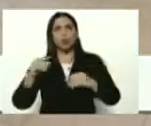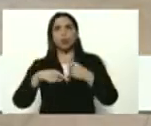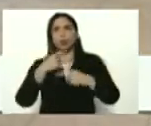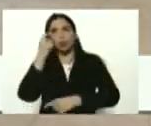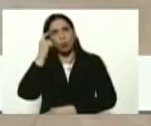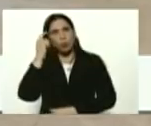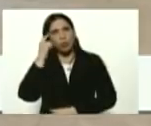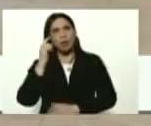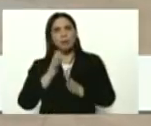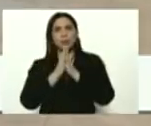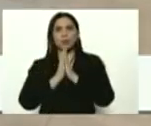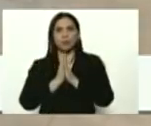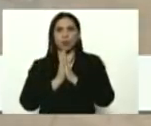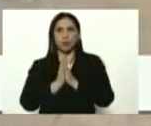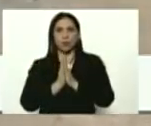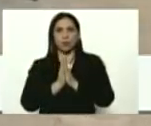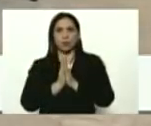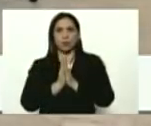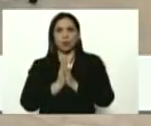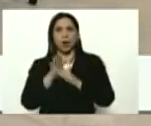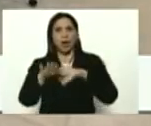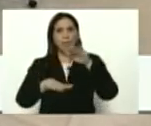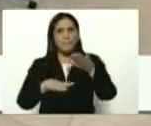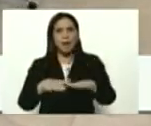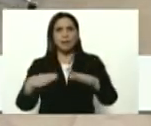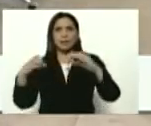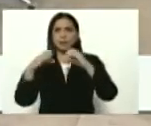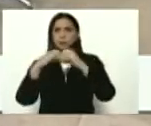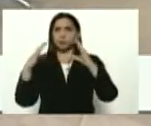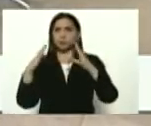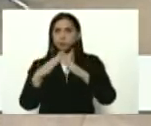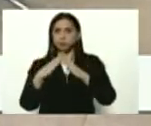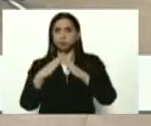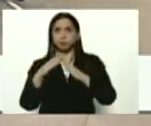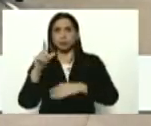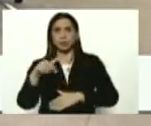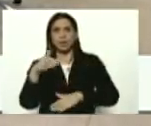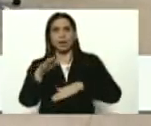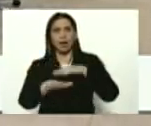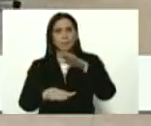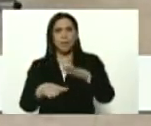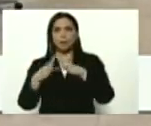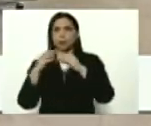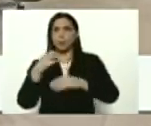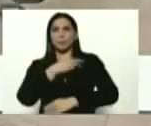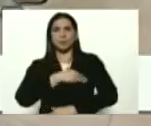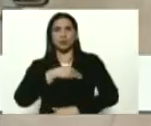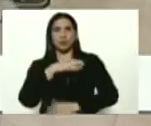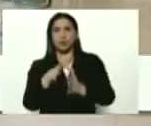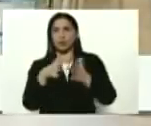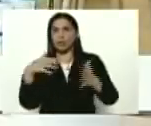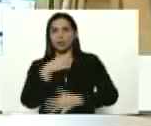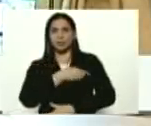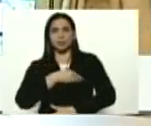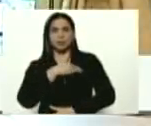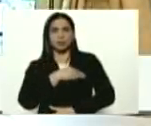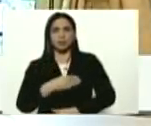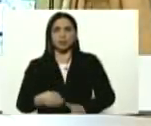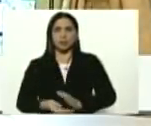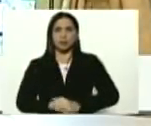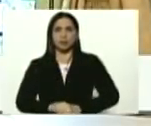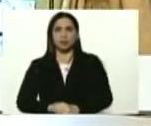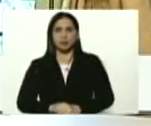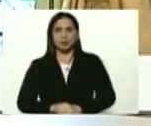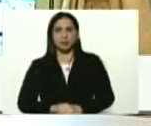de los avances de Hogares de la Patria, de los avances de todas las misiones, grandes misiones, porque es